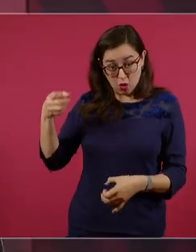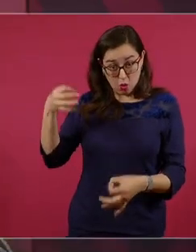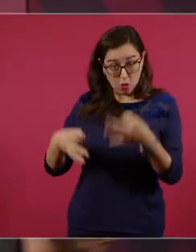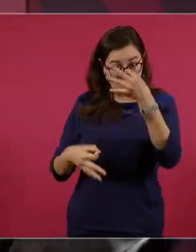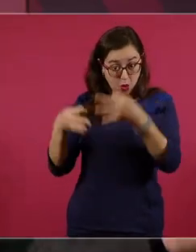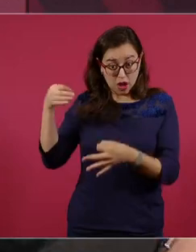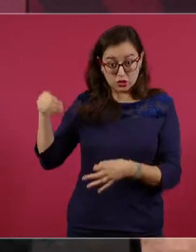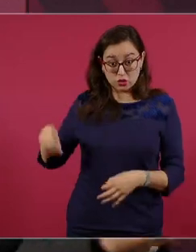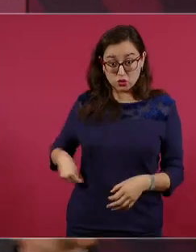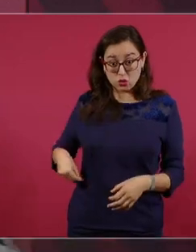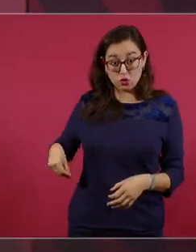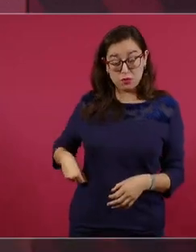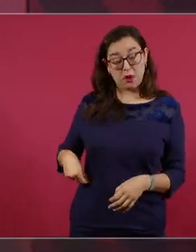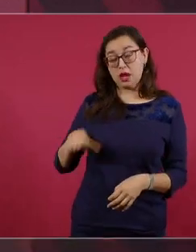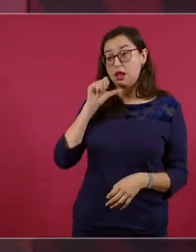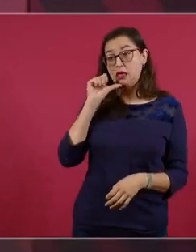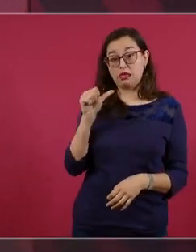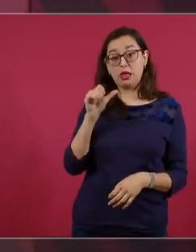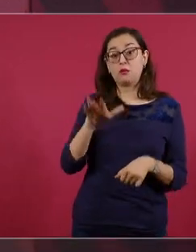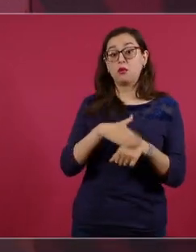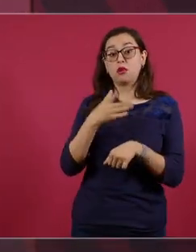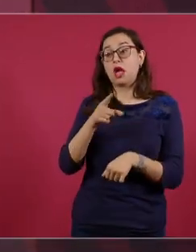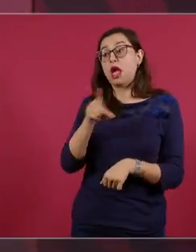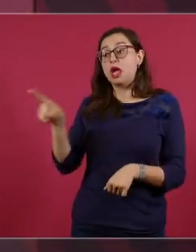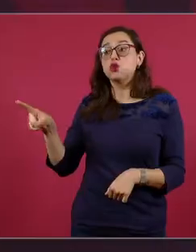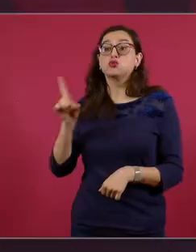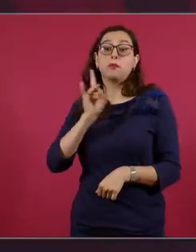de que corren peligro.